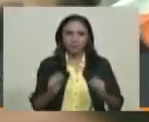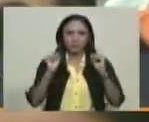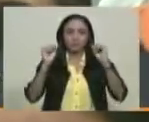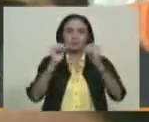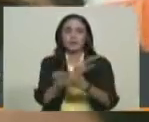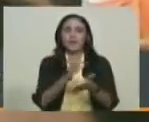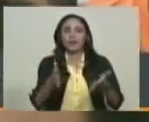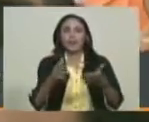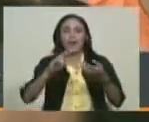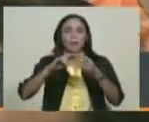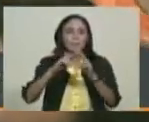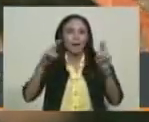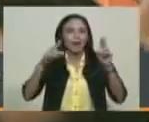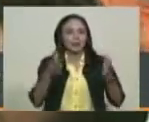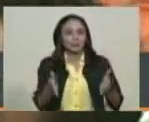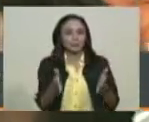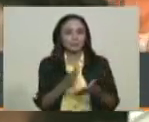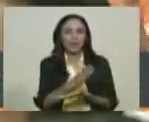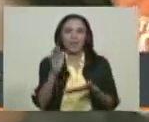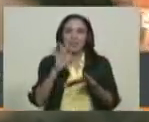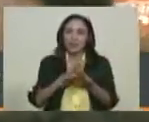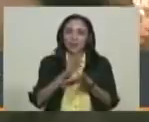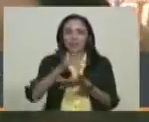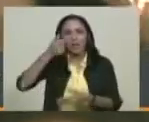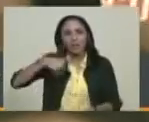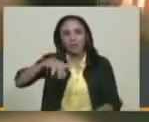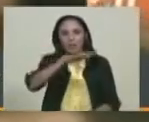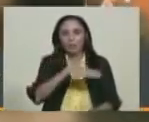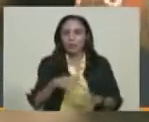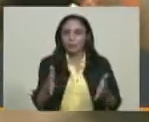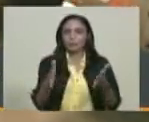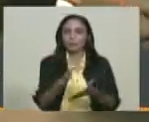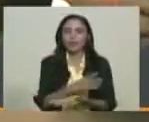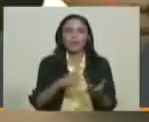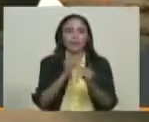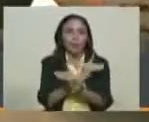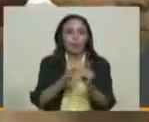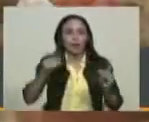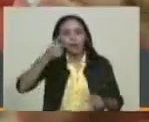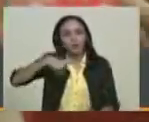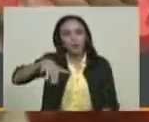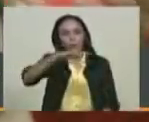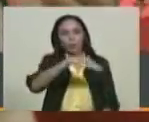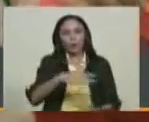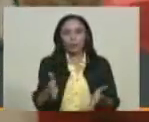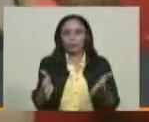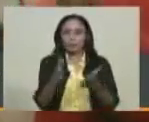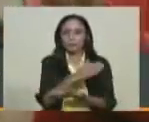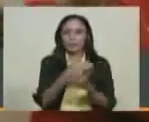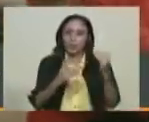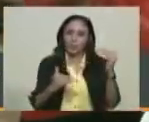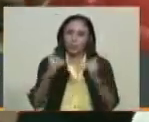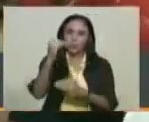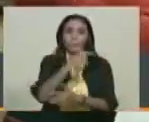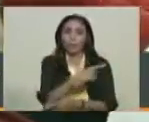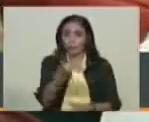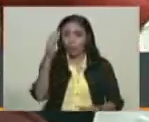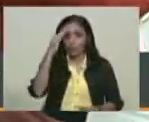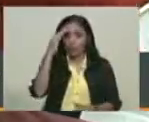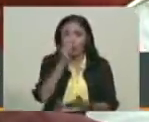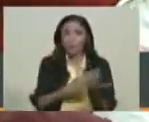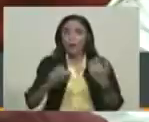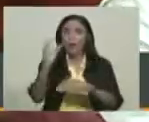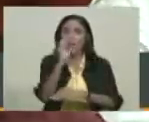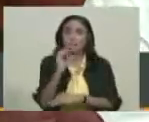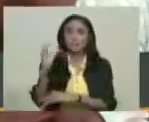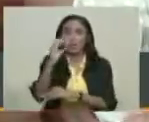paz, la tranquilidad, la democracia venezolana va a triunfar. Que lo sepa la oligarquía